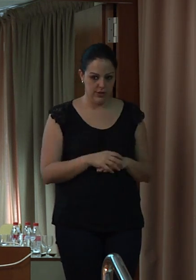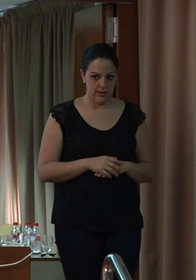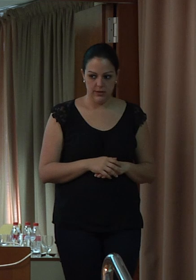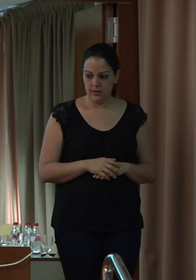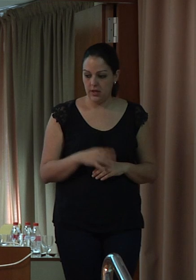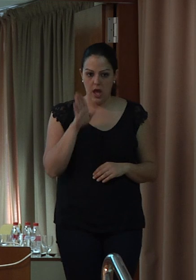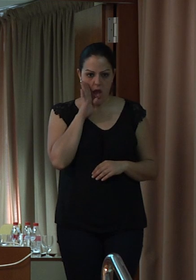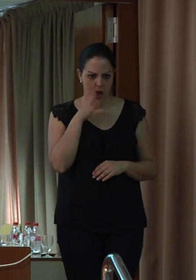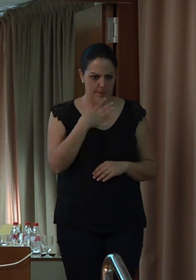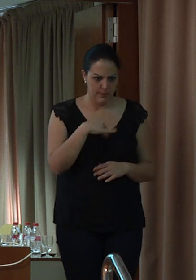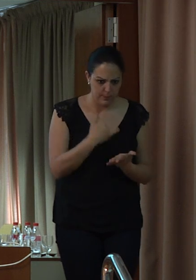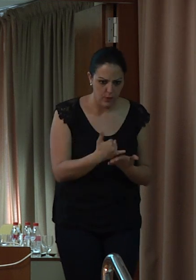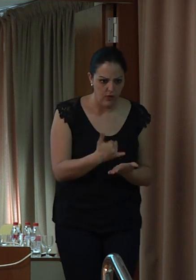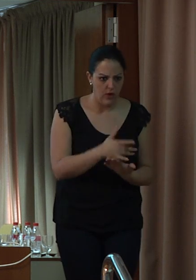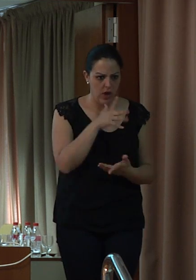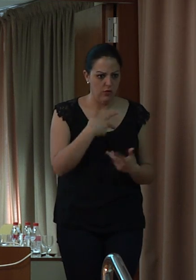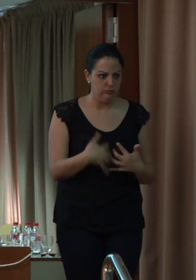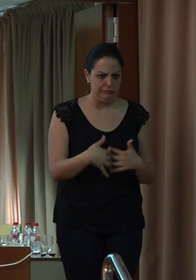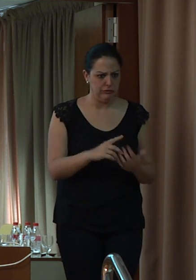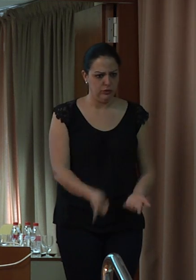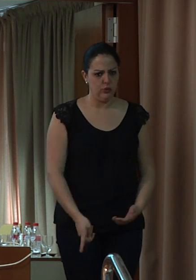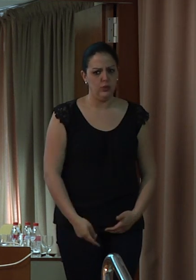Lo he probado antes, pero esto...